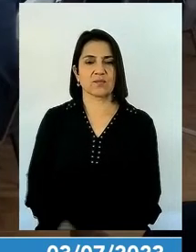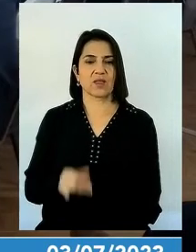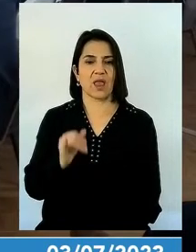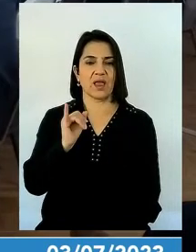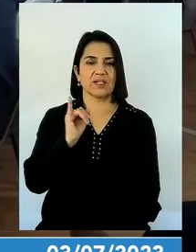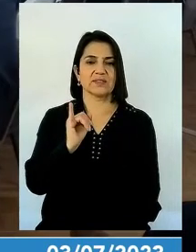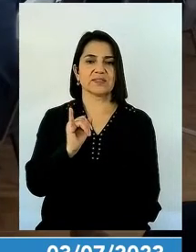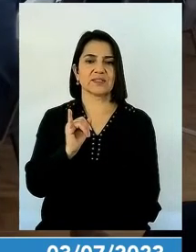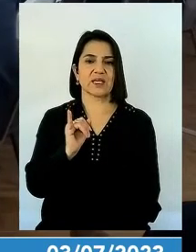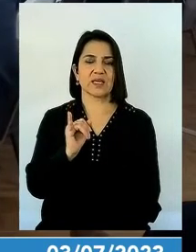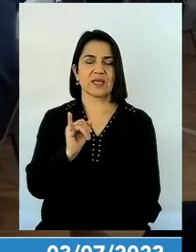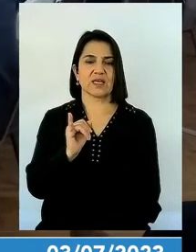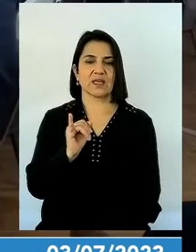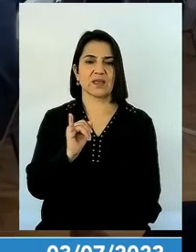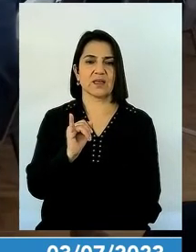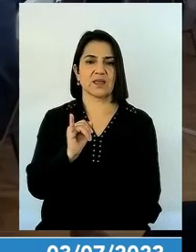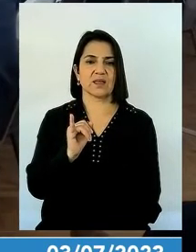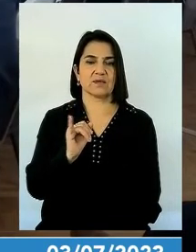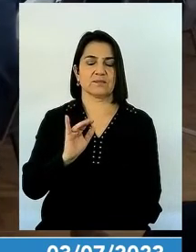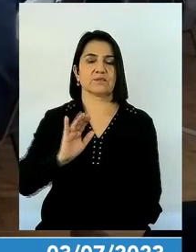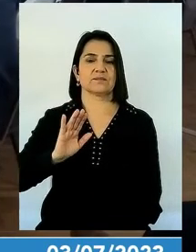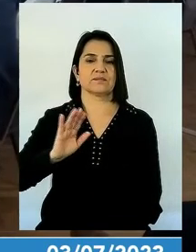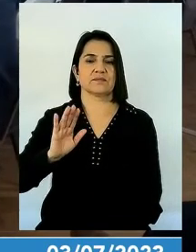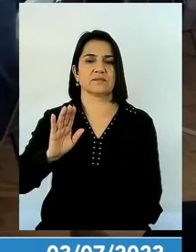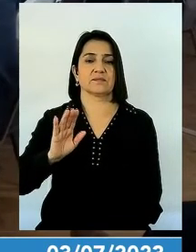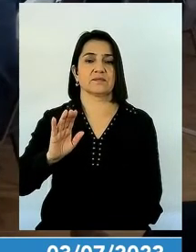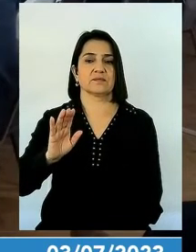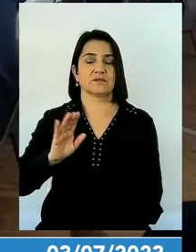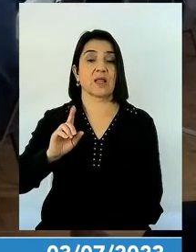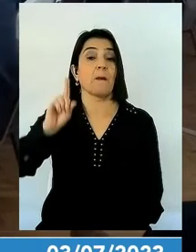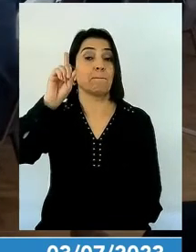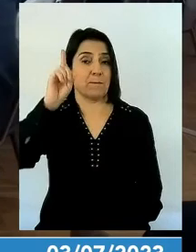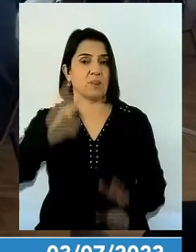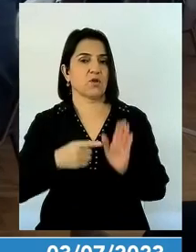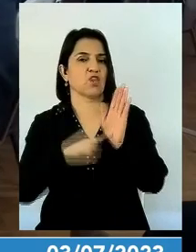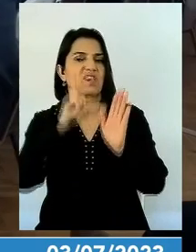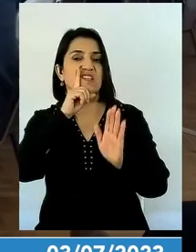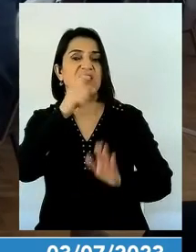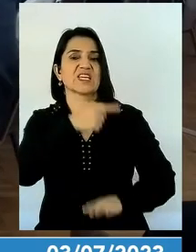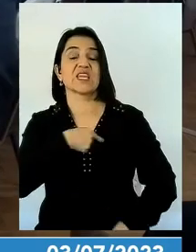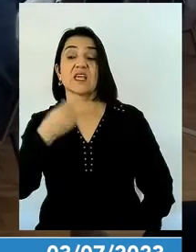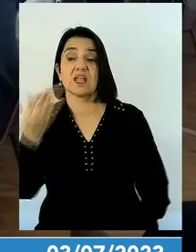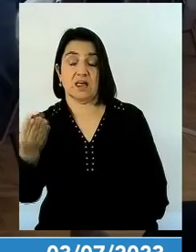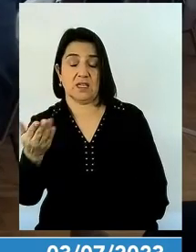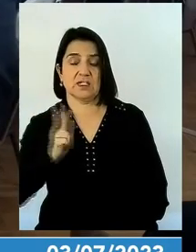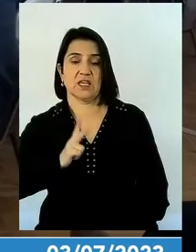Se tiene que identificar primero, digamos, por favor. Que los ecosistemas son... Señor. ¿Perdón? Ah, perdón,